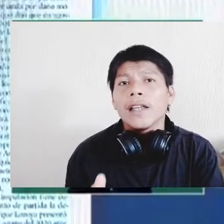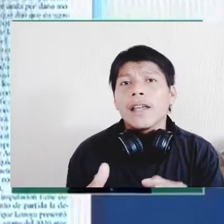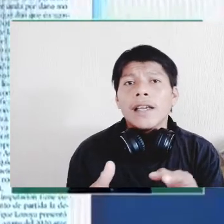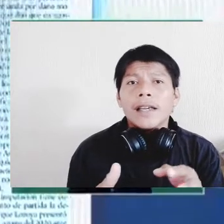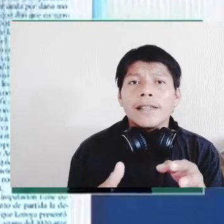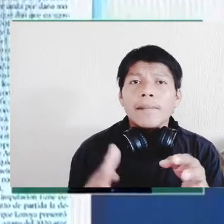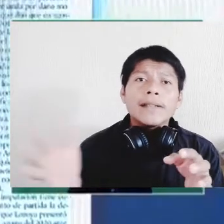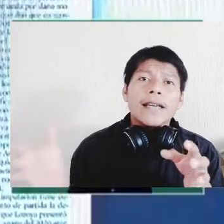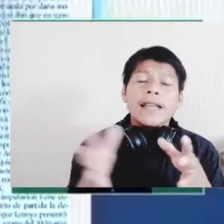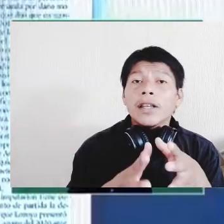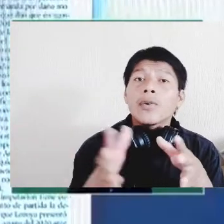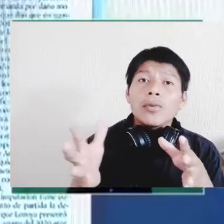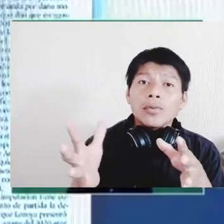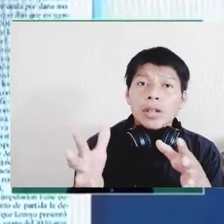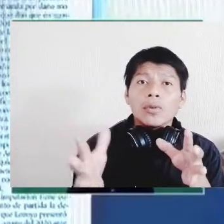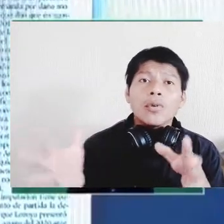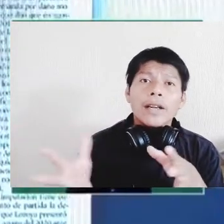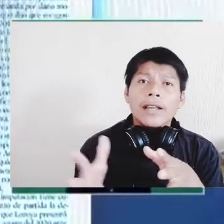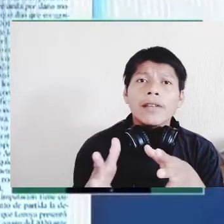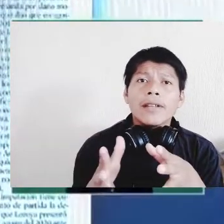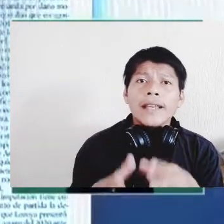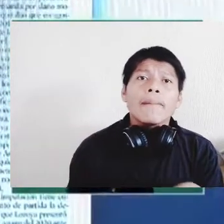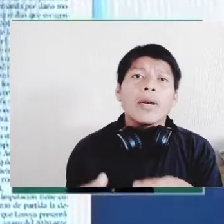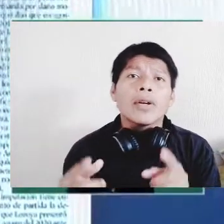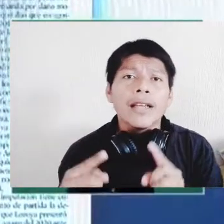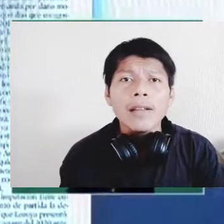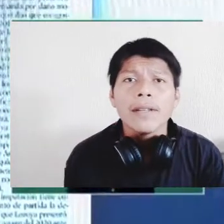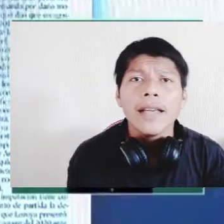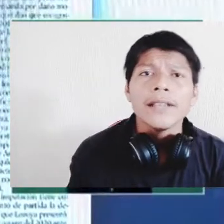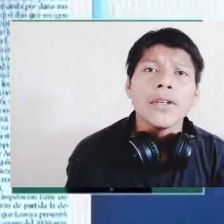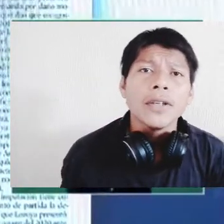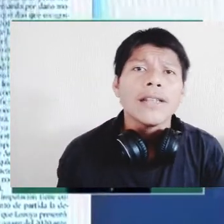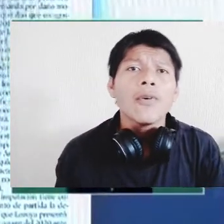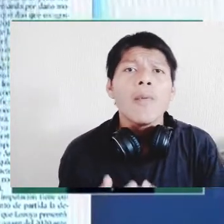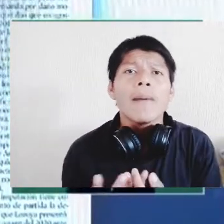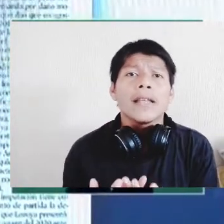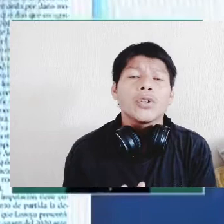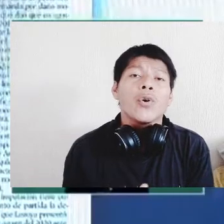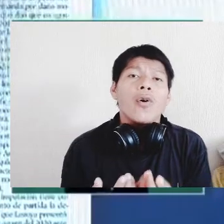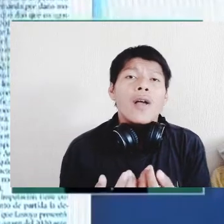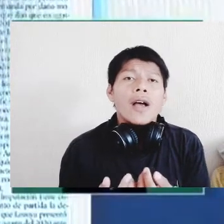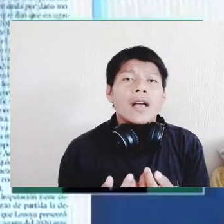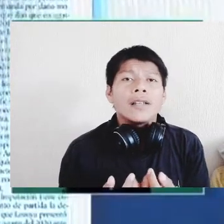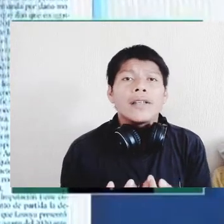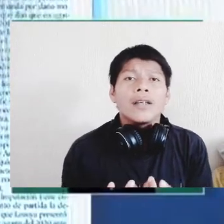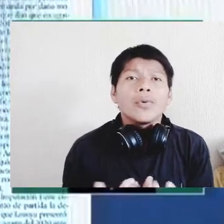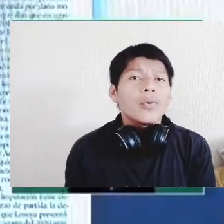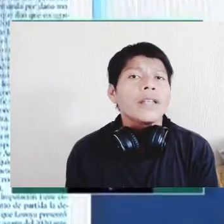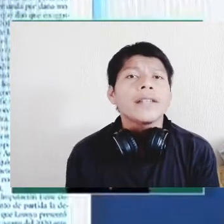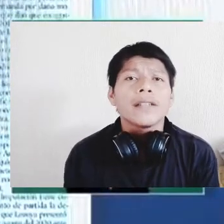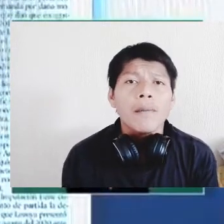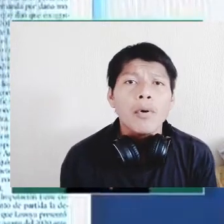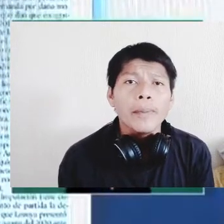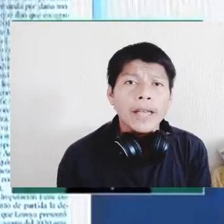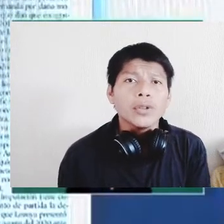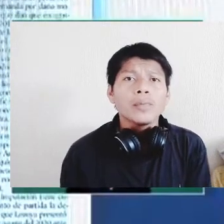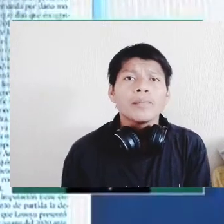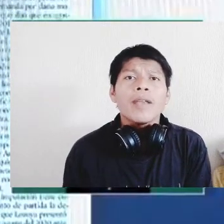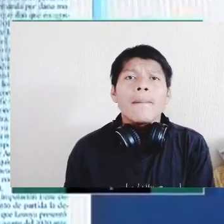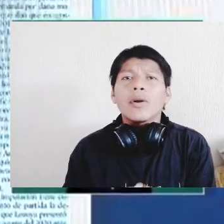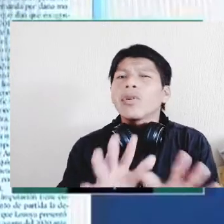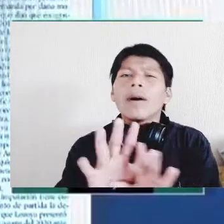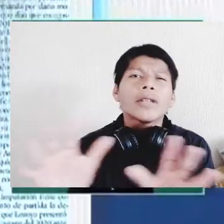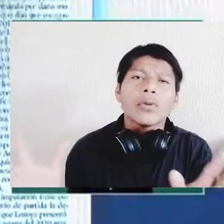conocer más adelante con en torno a Ricardo Anaya. Pero Ricardo Anaya, señores, ya compareció ante un juez por vía